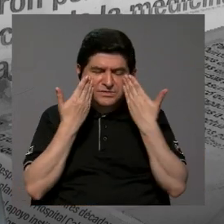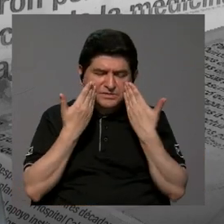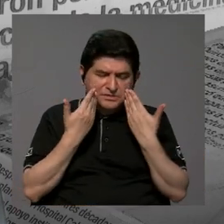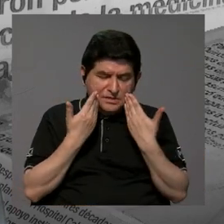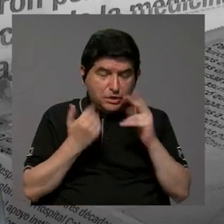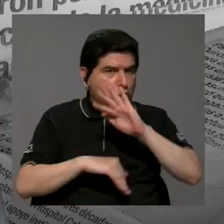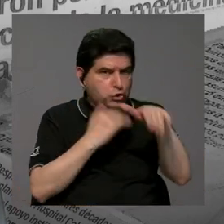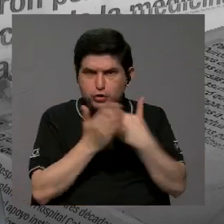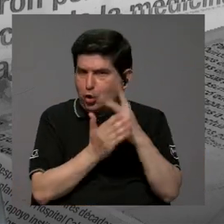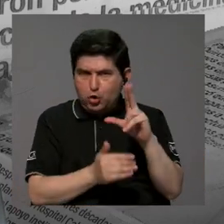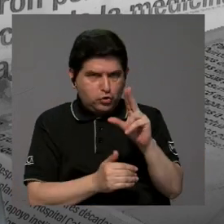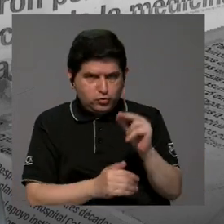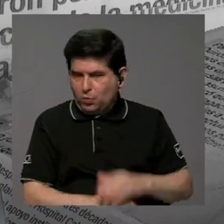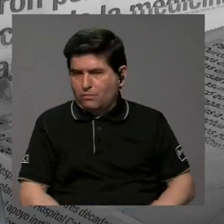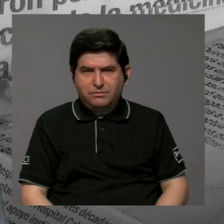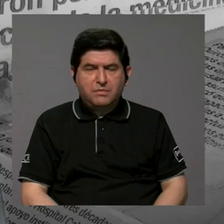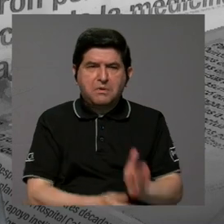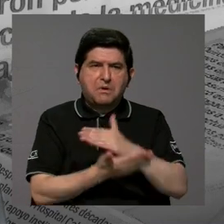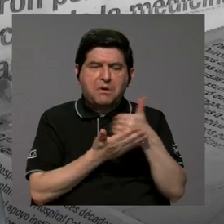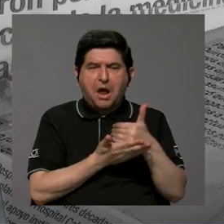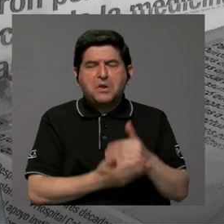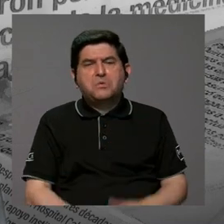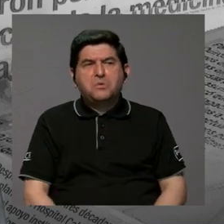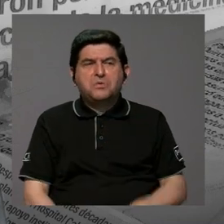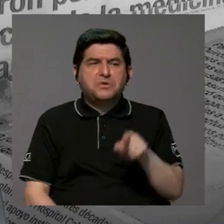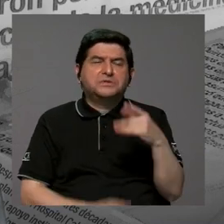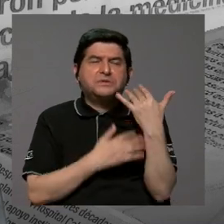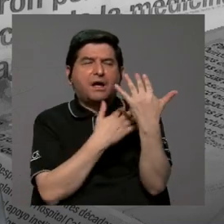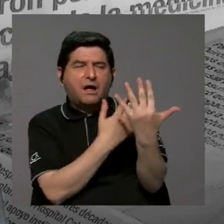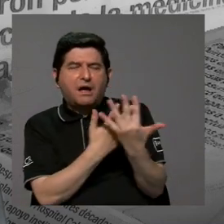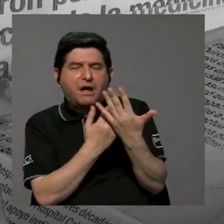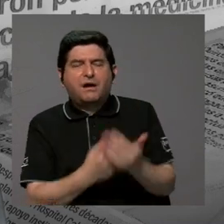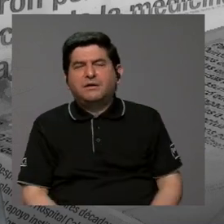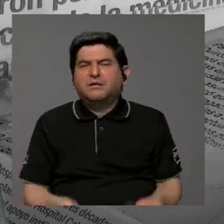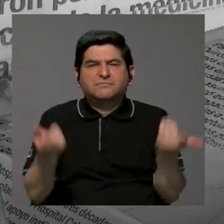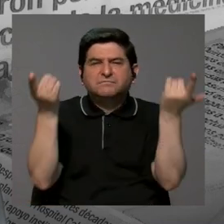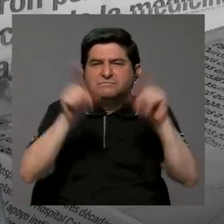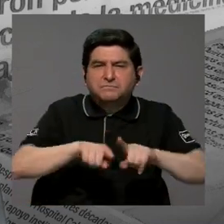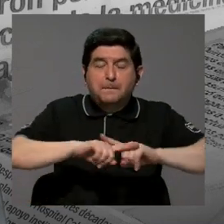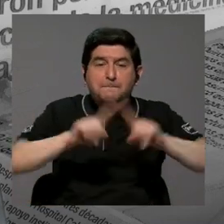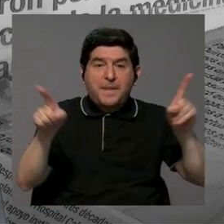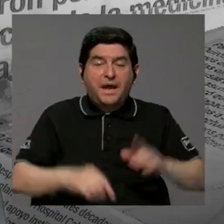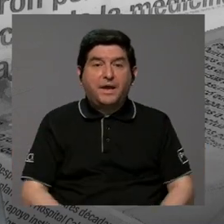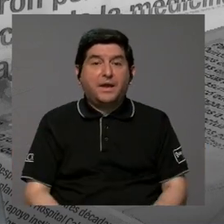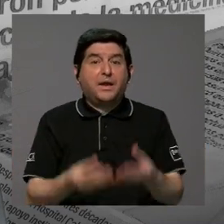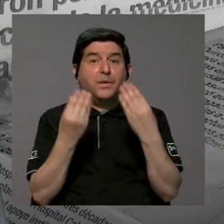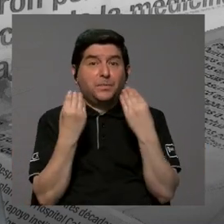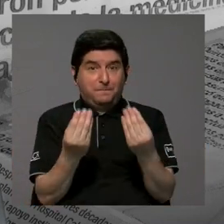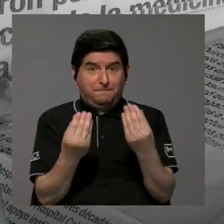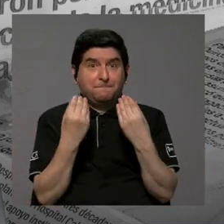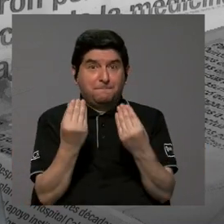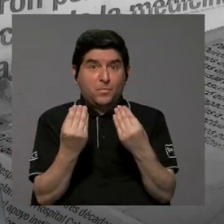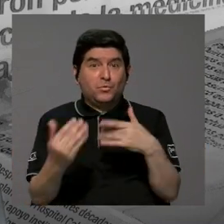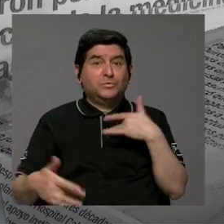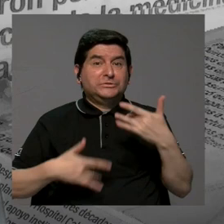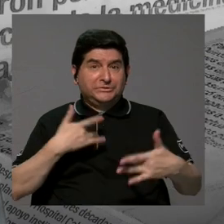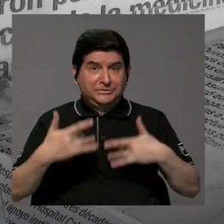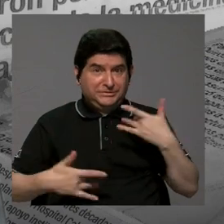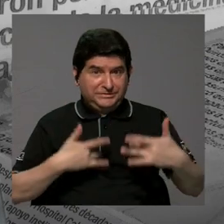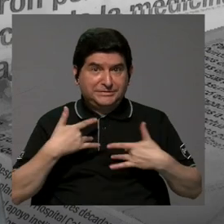tristes, no todos, ciertamente, algunos están ahí como, bueno, esperemos a ver qué pasa, ¿verdad? Pero hay muchos